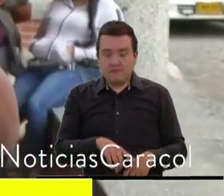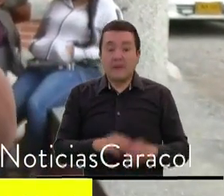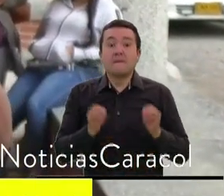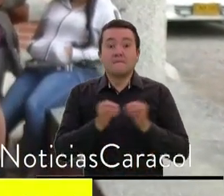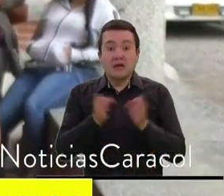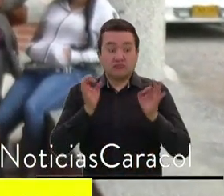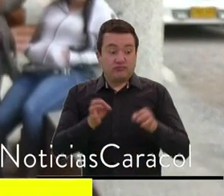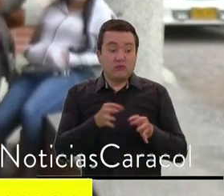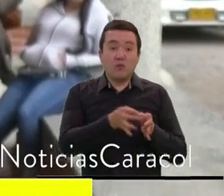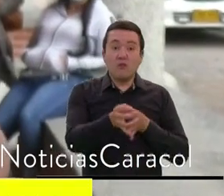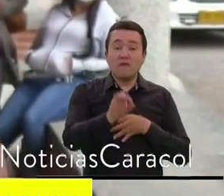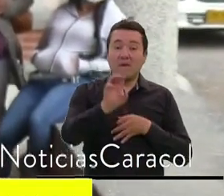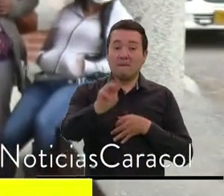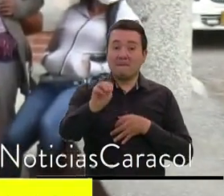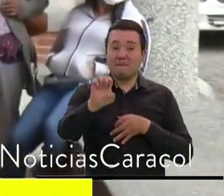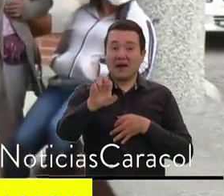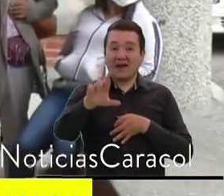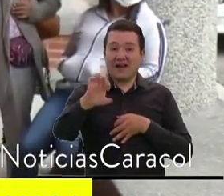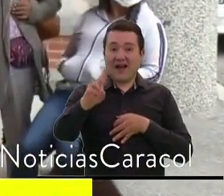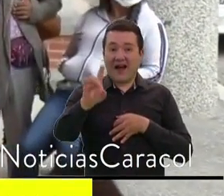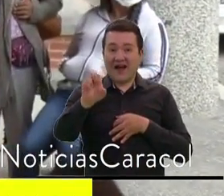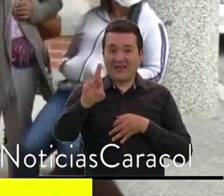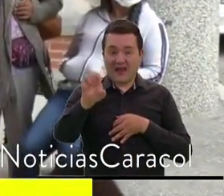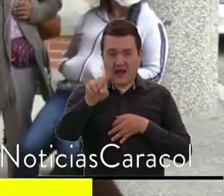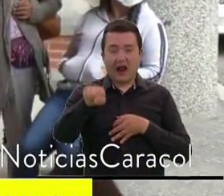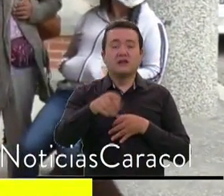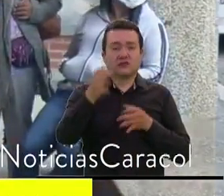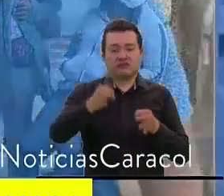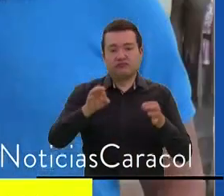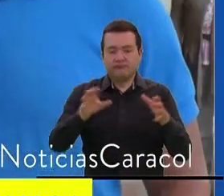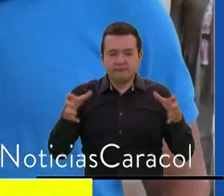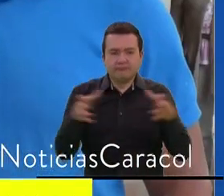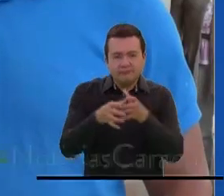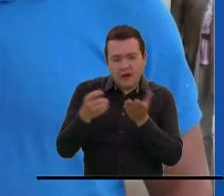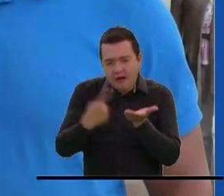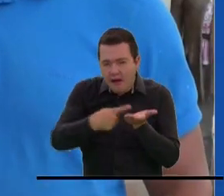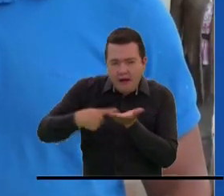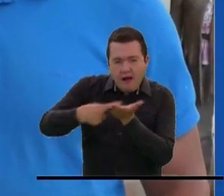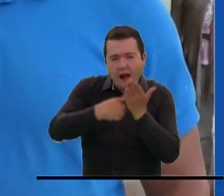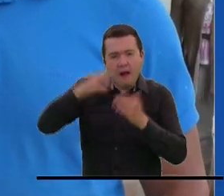Mercaderes el próximo martes. En Popayán, Freddy Calvache, Noticias Caracol.